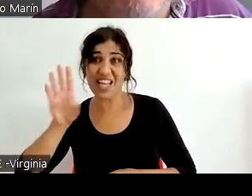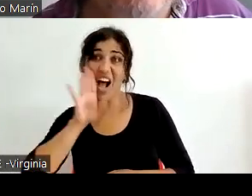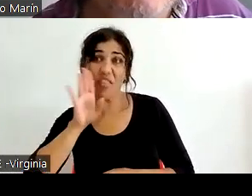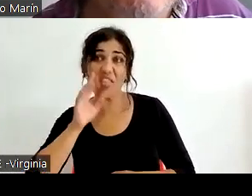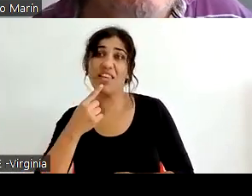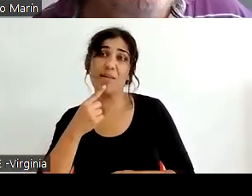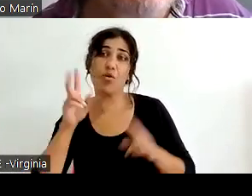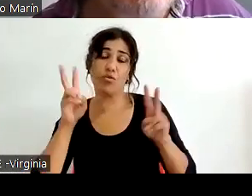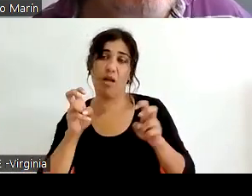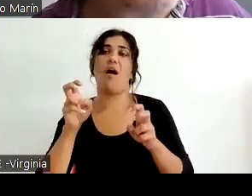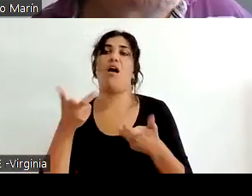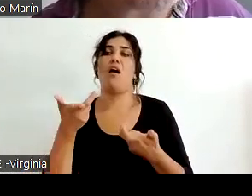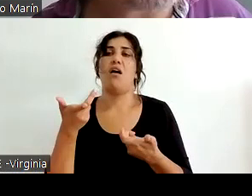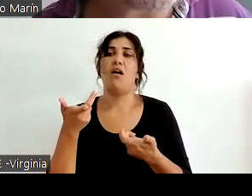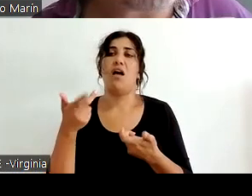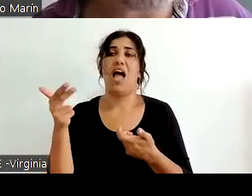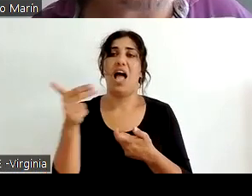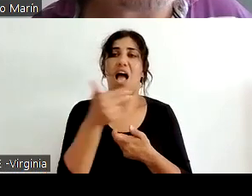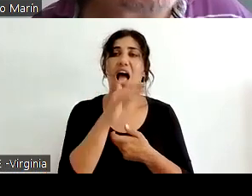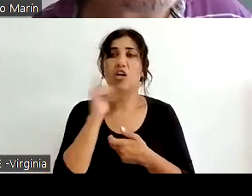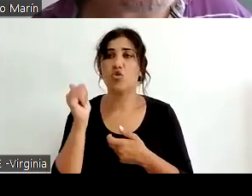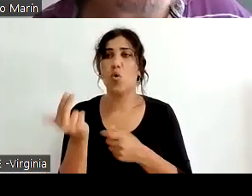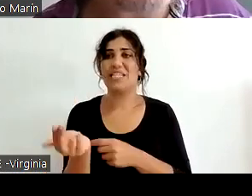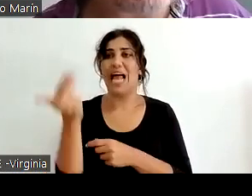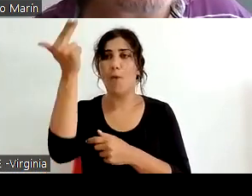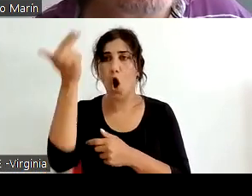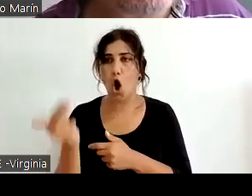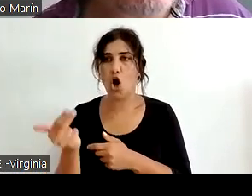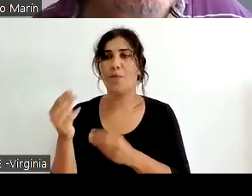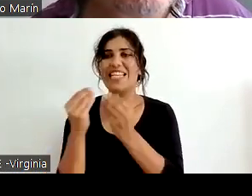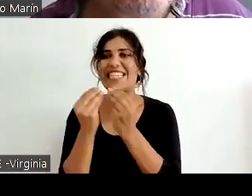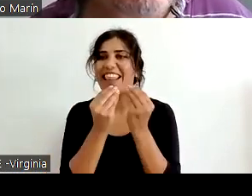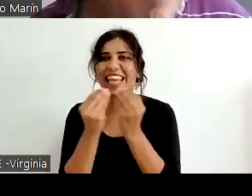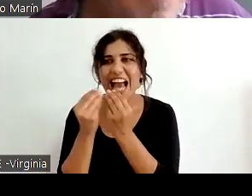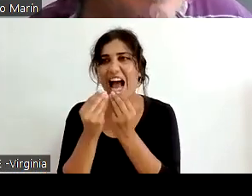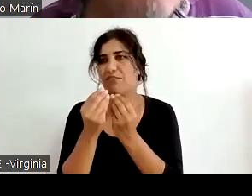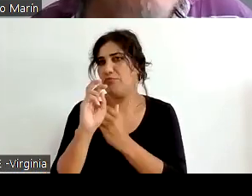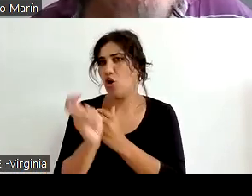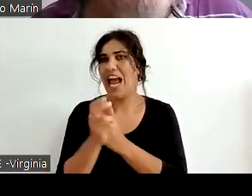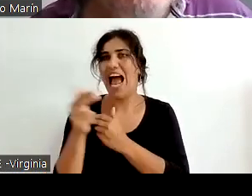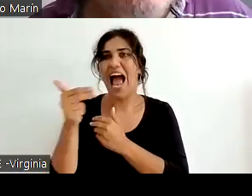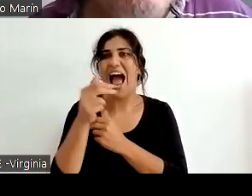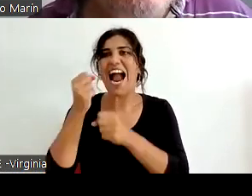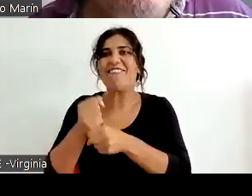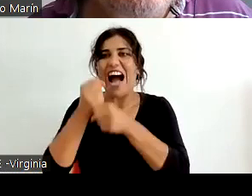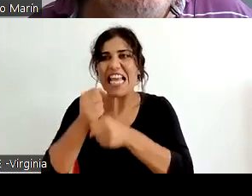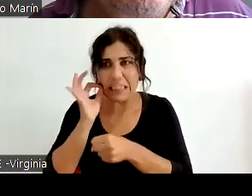ya os diré, del pescado azul, atún, salmón, sardinas, entre otras. caballa, por ejemplo.